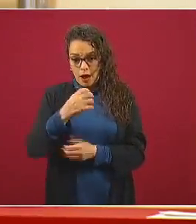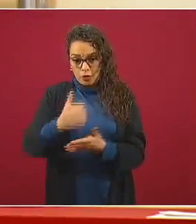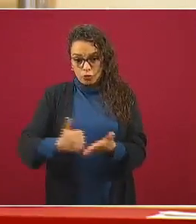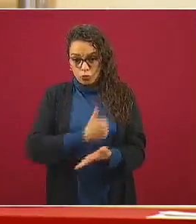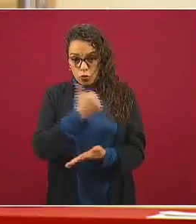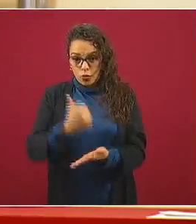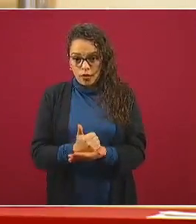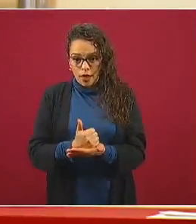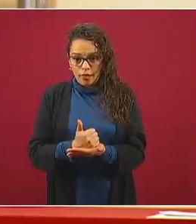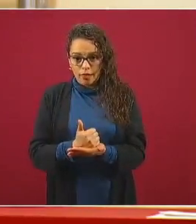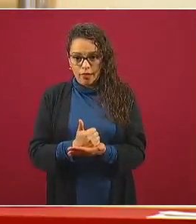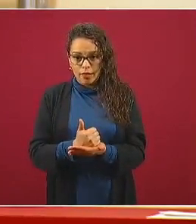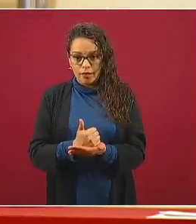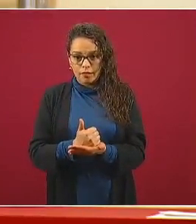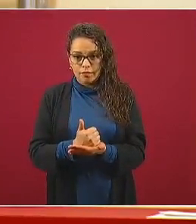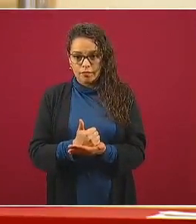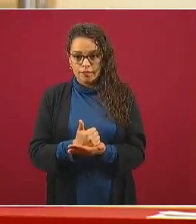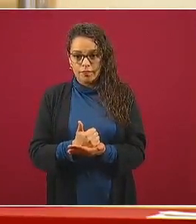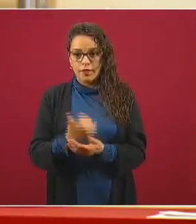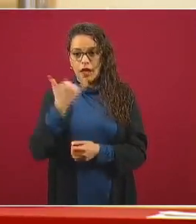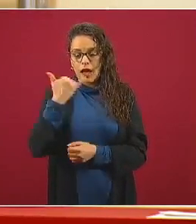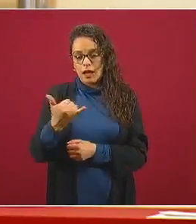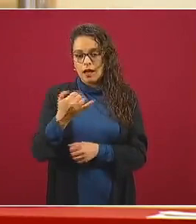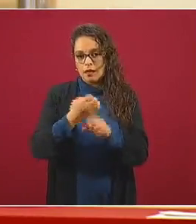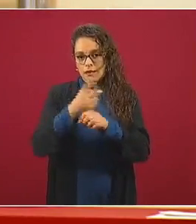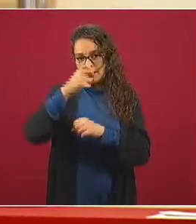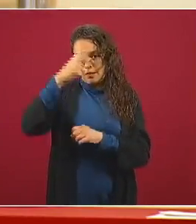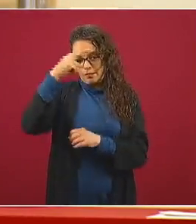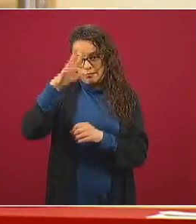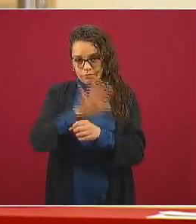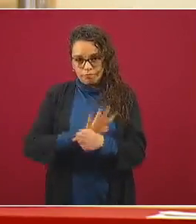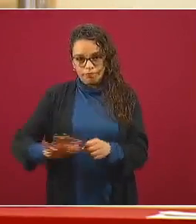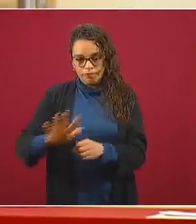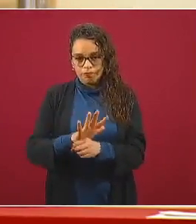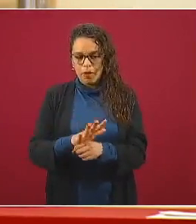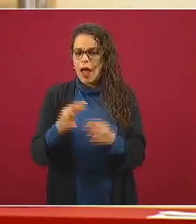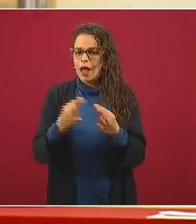capital y obviamente la zona conurbada. Habla de puntos importantes, pero sí me